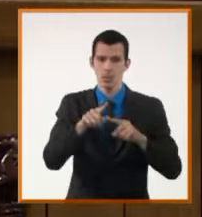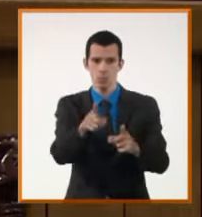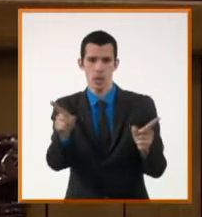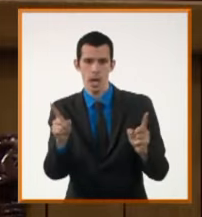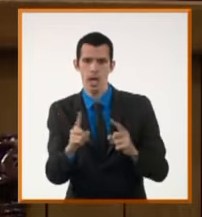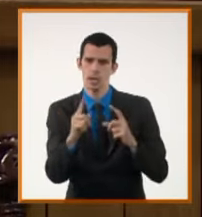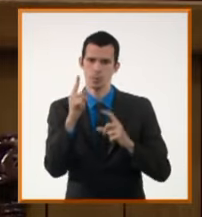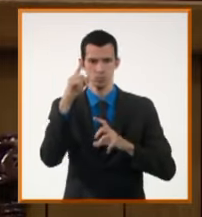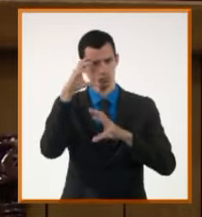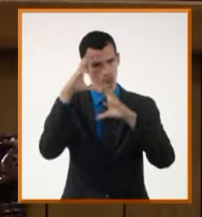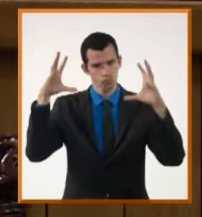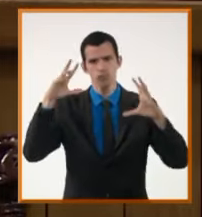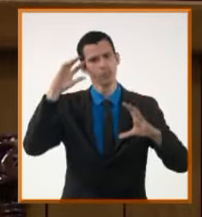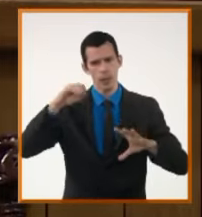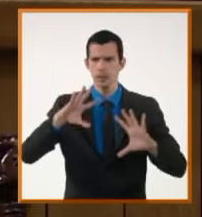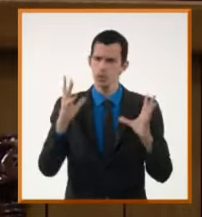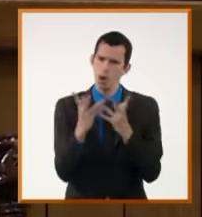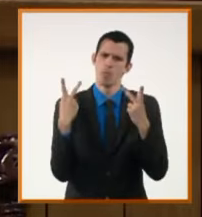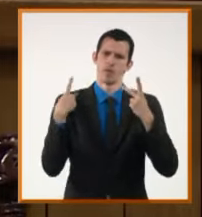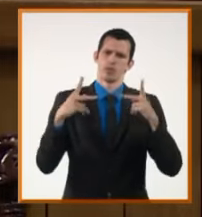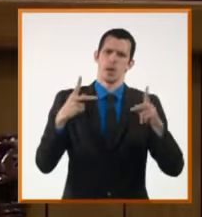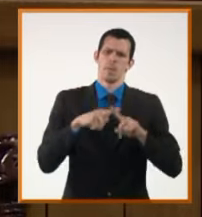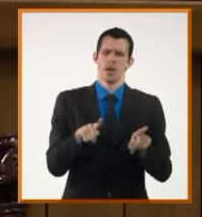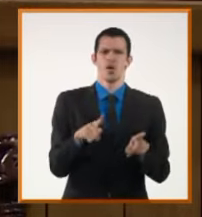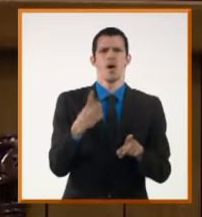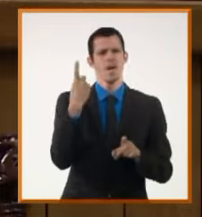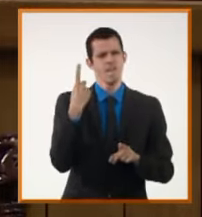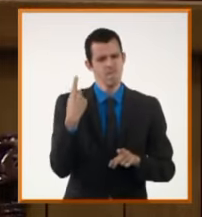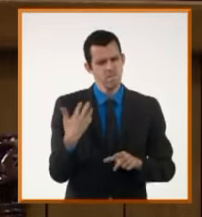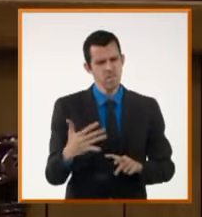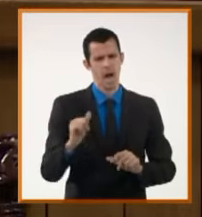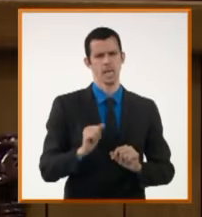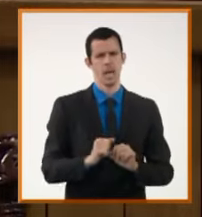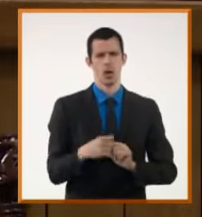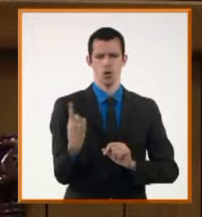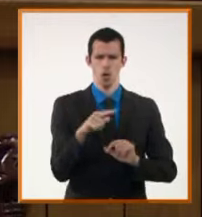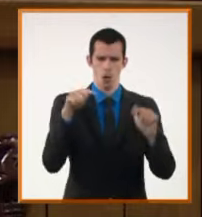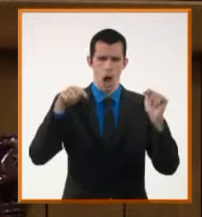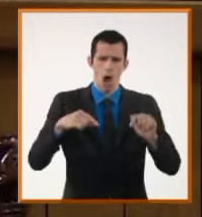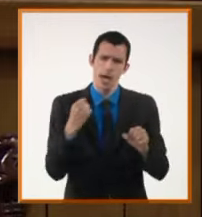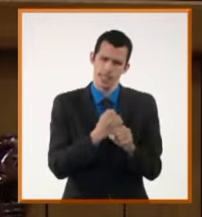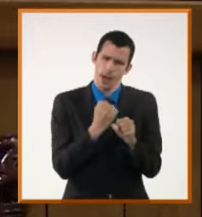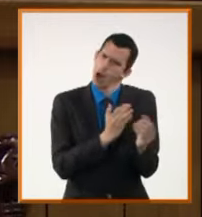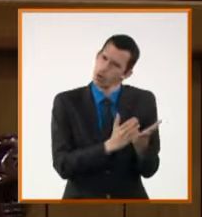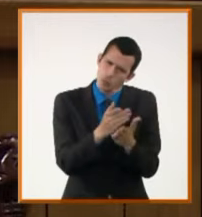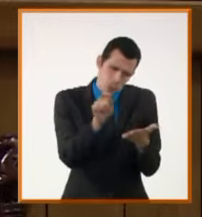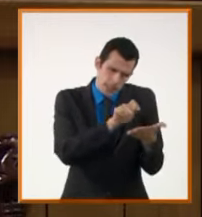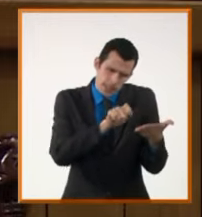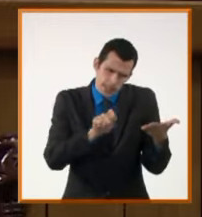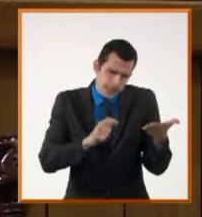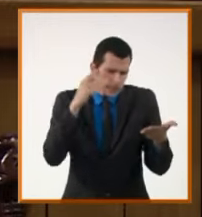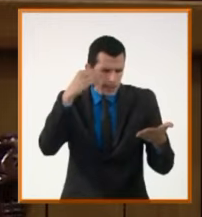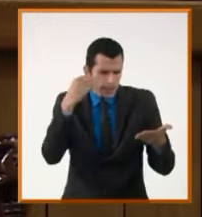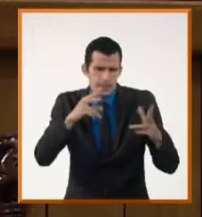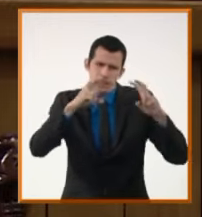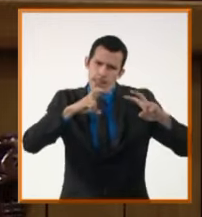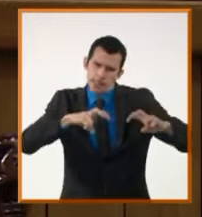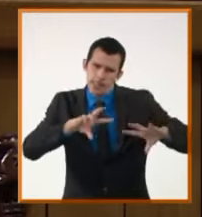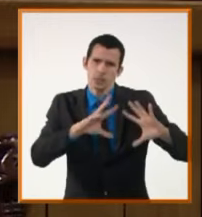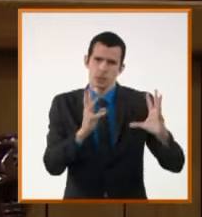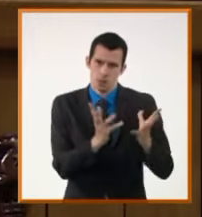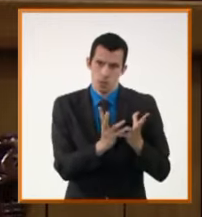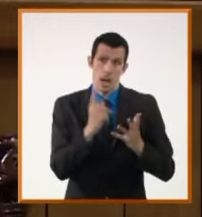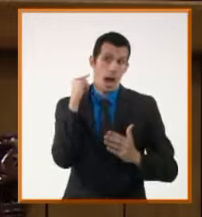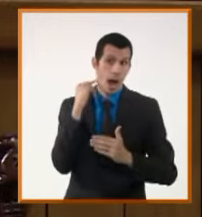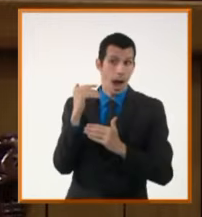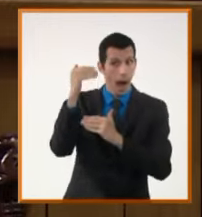solicitamos posponer la misma. Y se va a presentar aquí a la aprobación la actualización para el